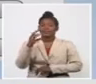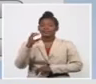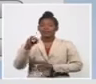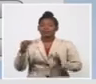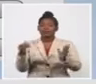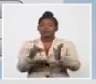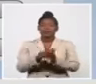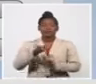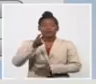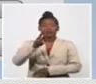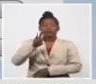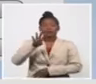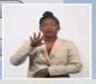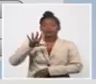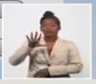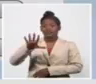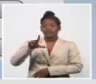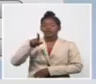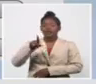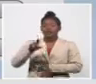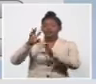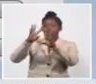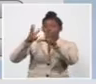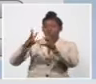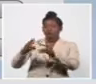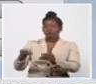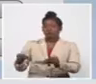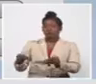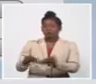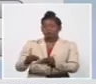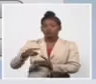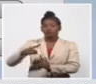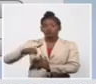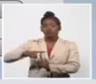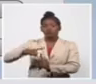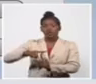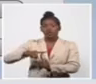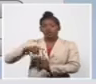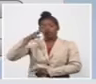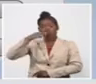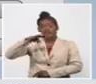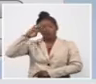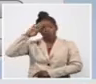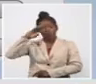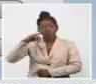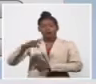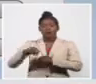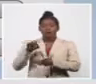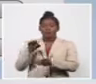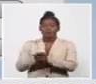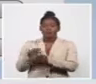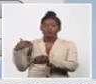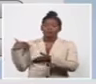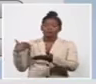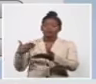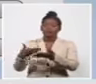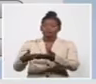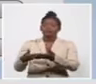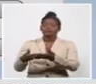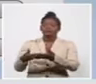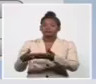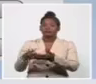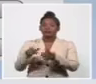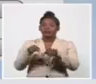30.345, es la cifra de personas diagnosticadas en Cuba desde el comienzo de la pandemia con